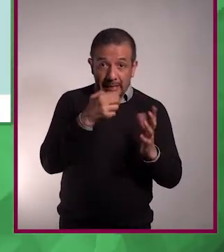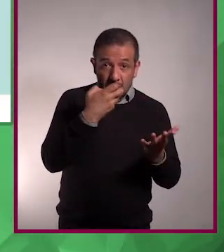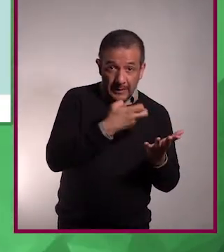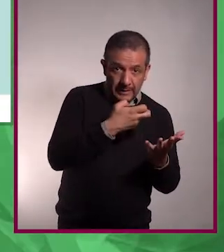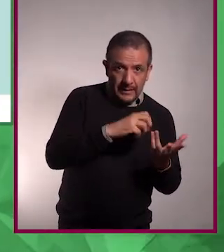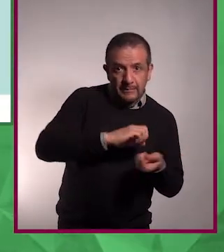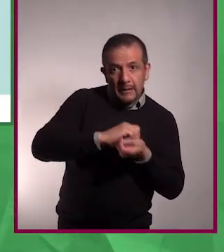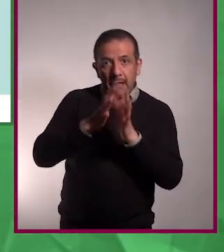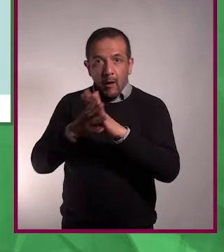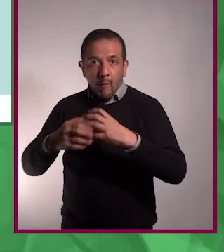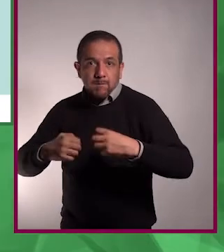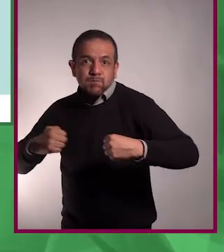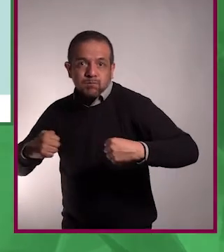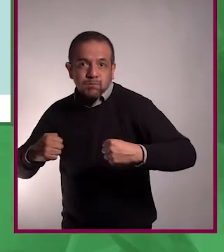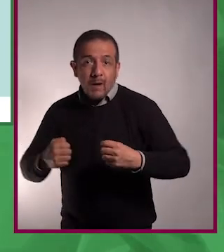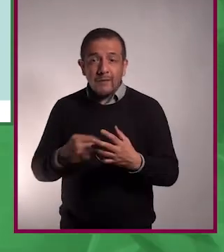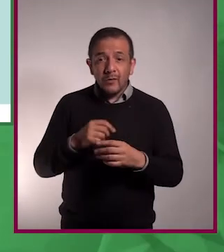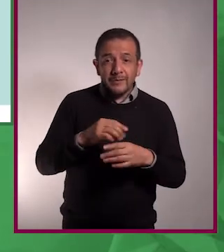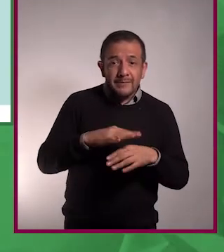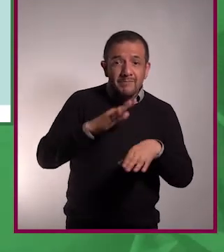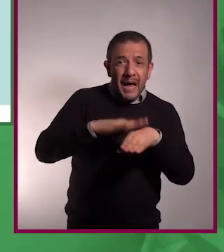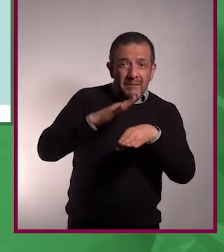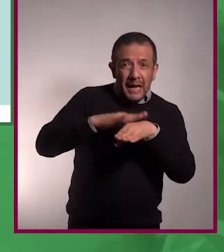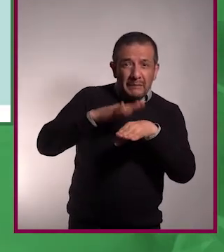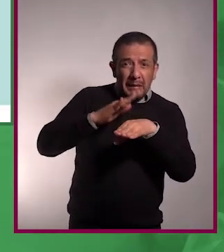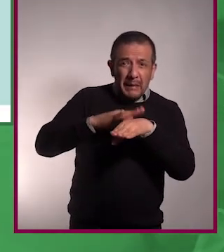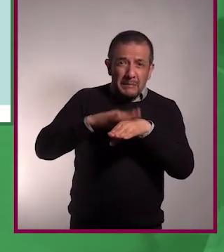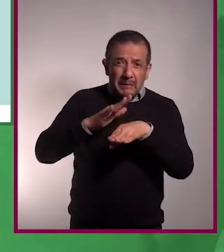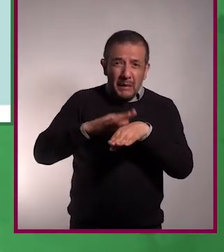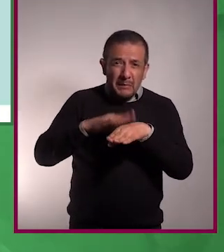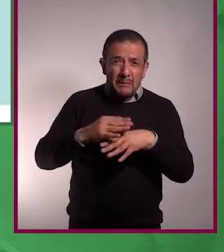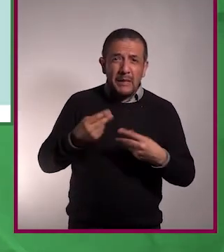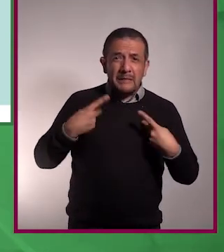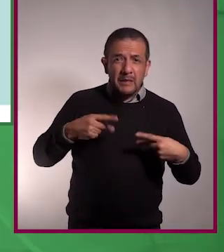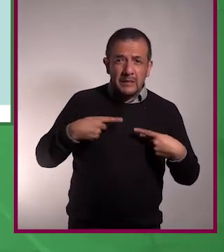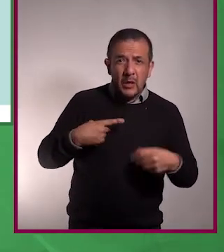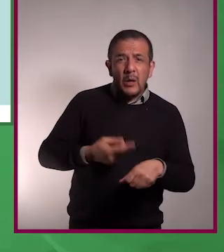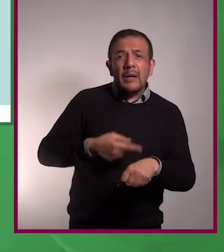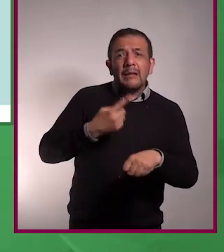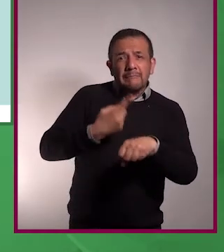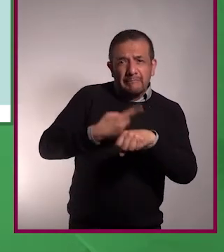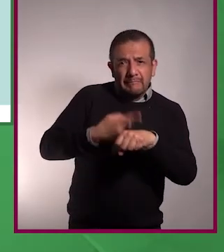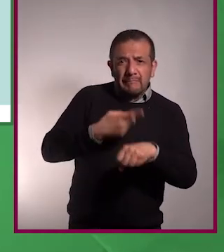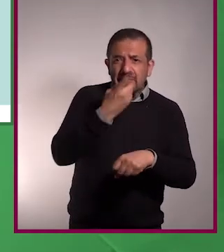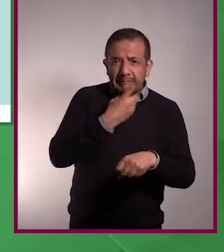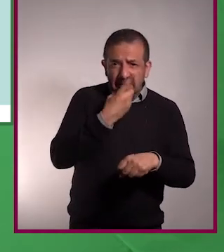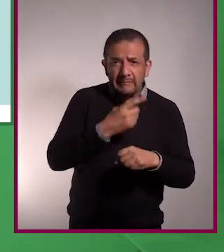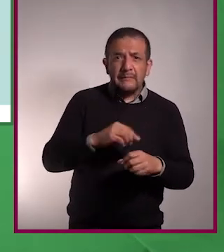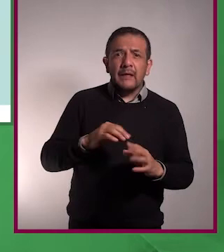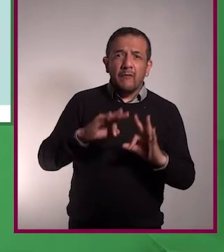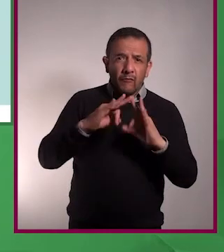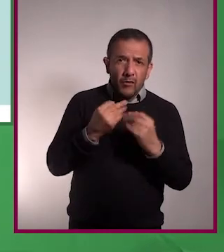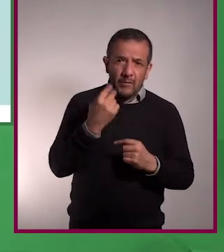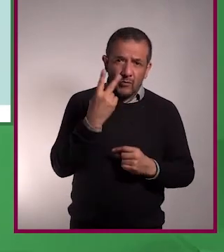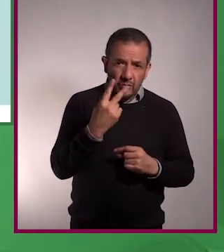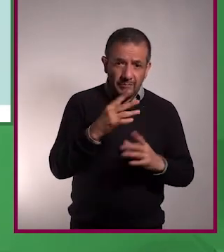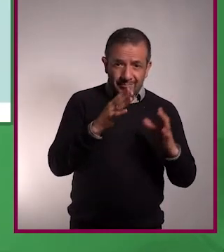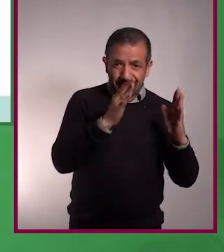de estas son obesas. Por lo tanto, cada vez más personas padecen enfermedades como la diabetes de tipo